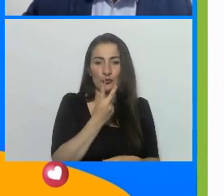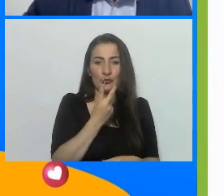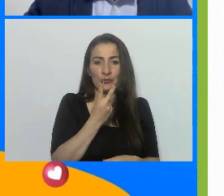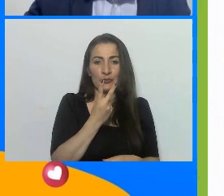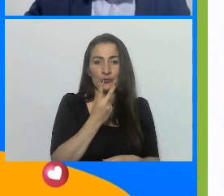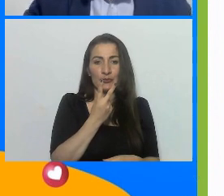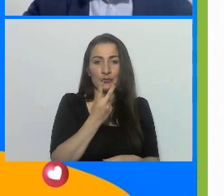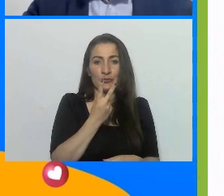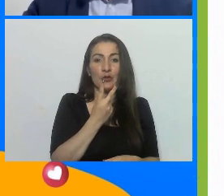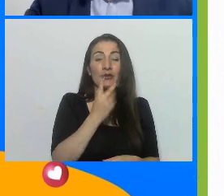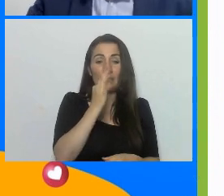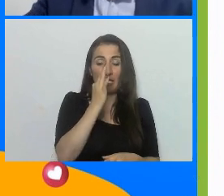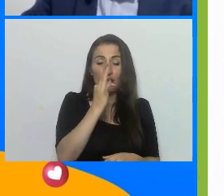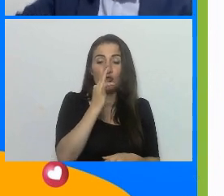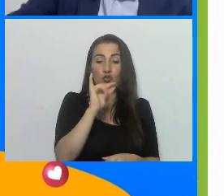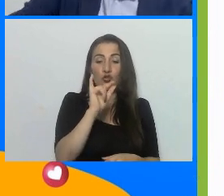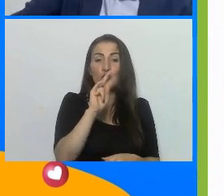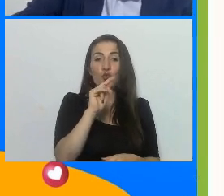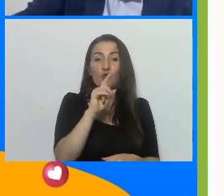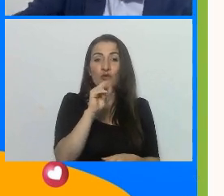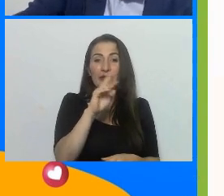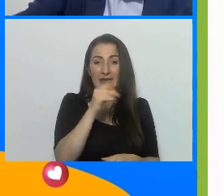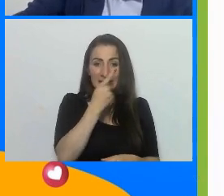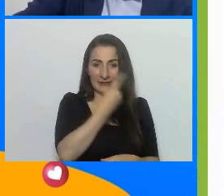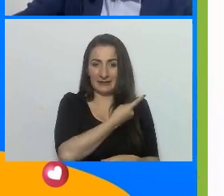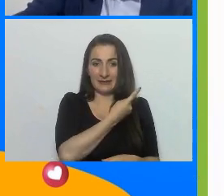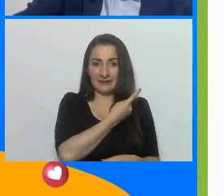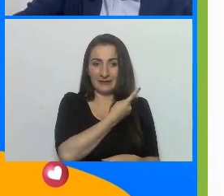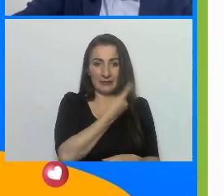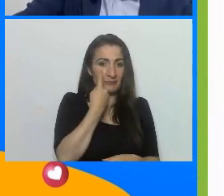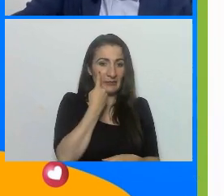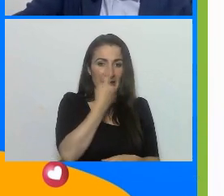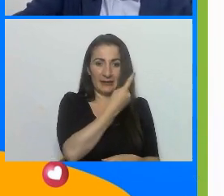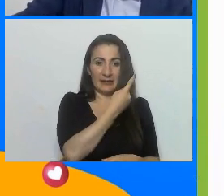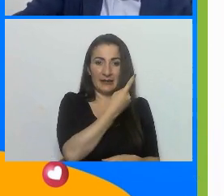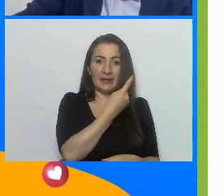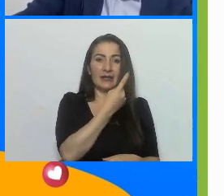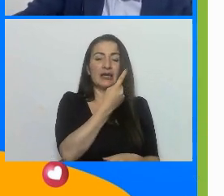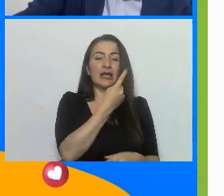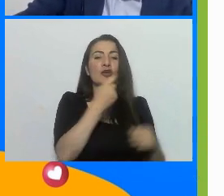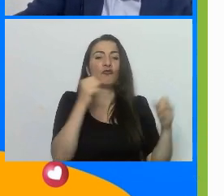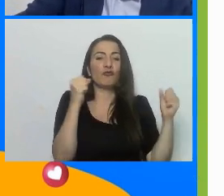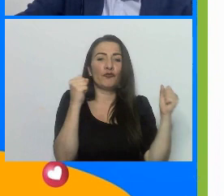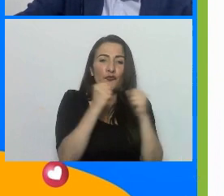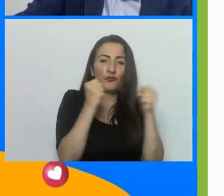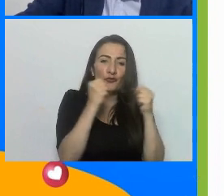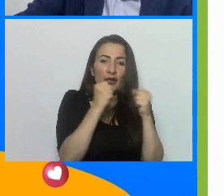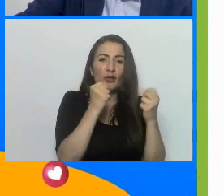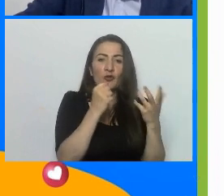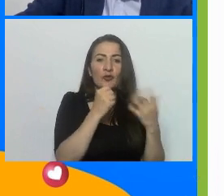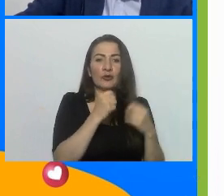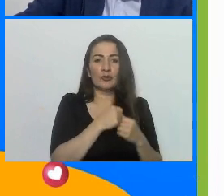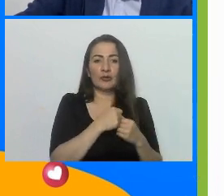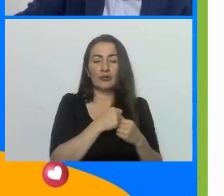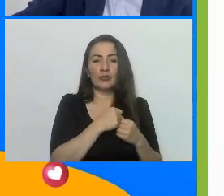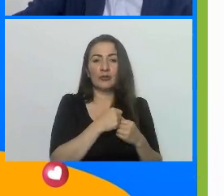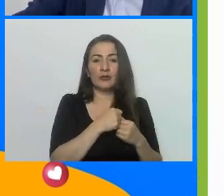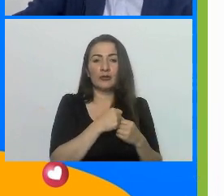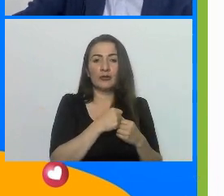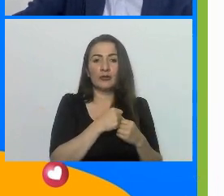Les hablé de las tundras. Miren, esta es una tundra. Miren, es un ecosistema agreste. ¿Qué significa agreste? Que es un